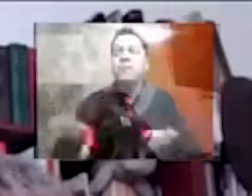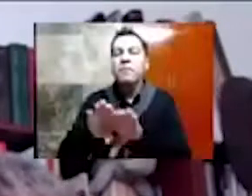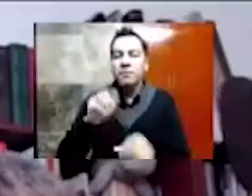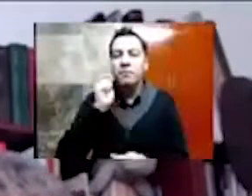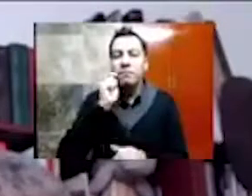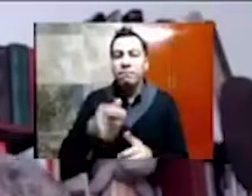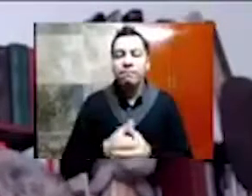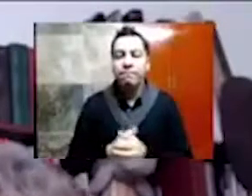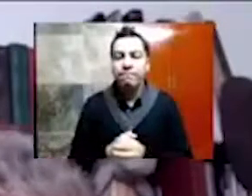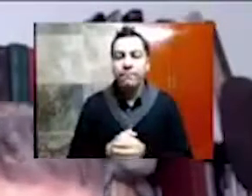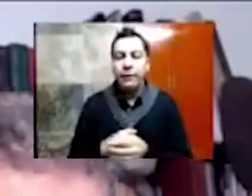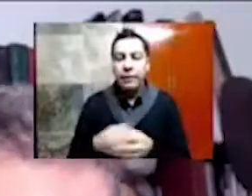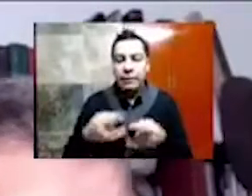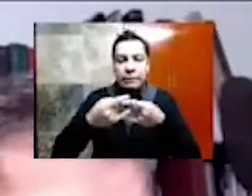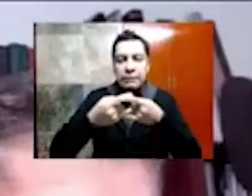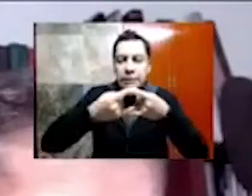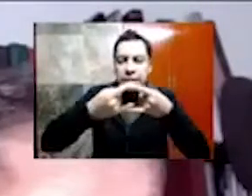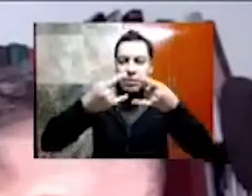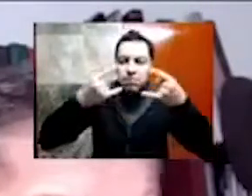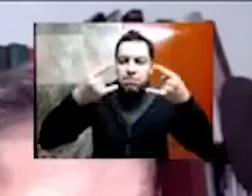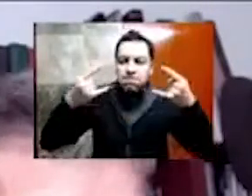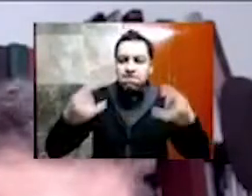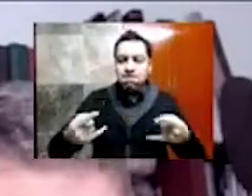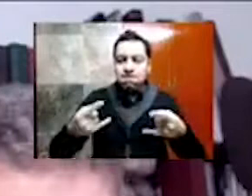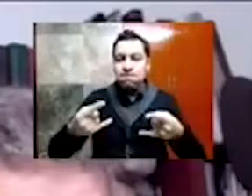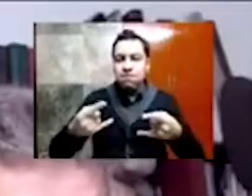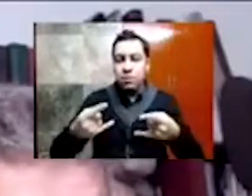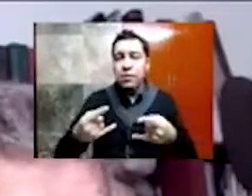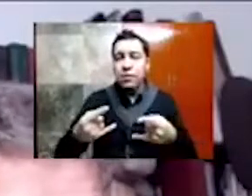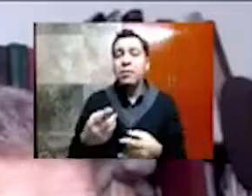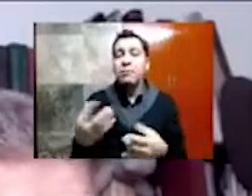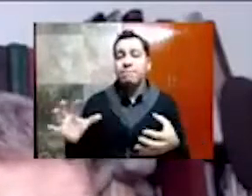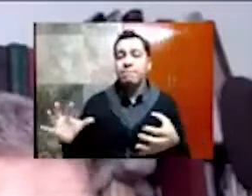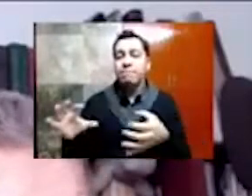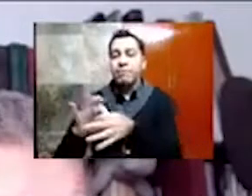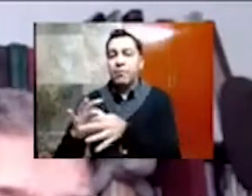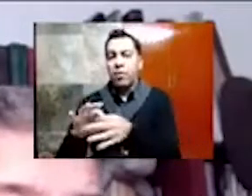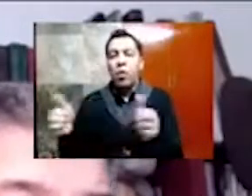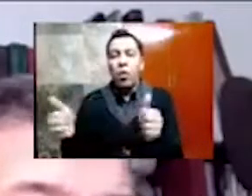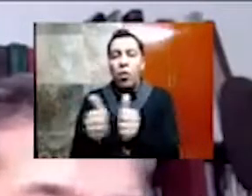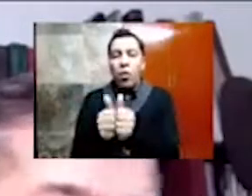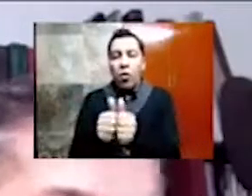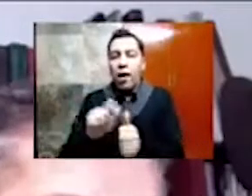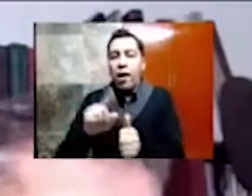de equidistancia entre los océanos que ciñen